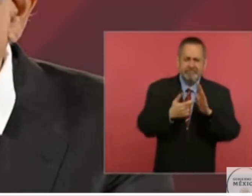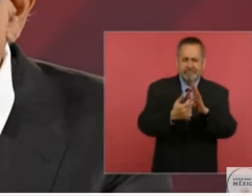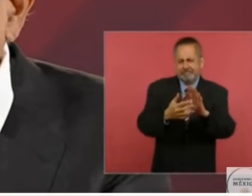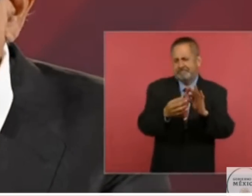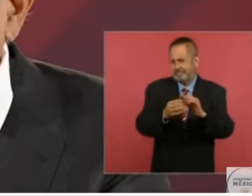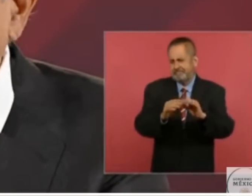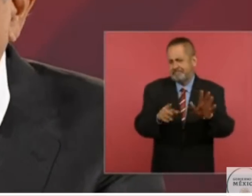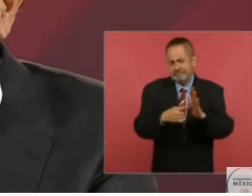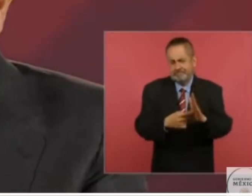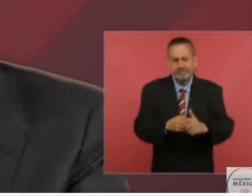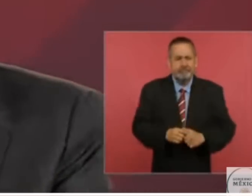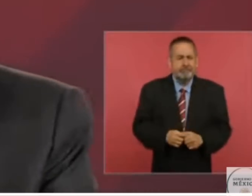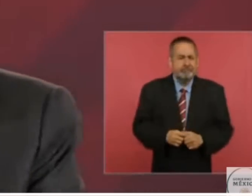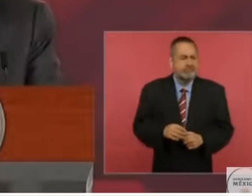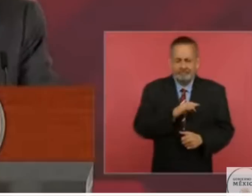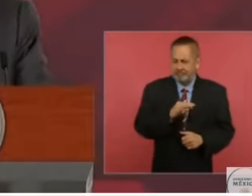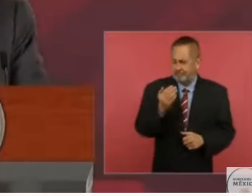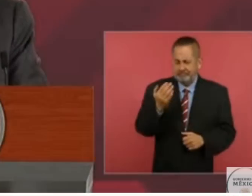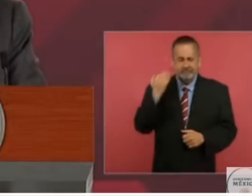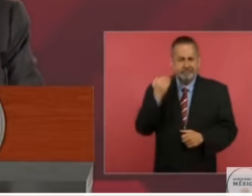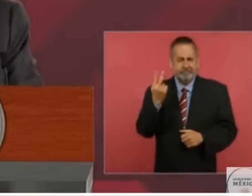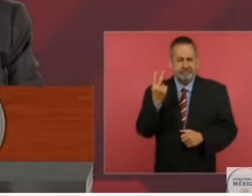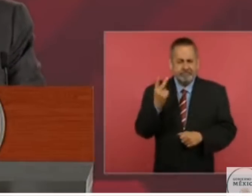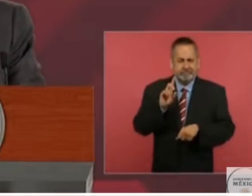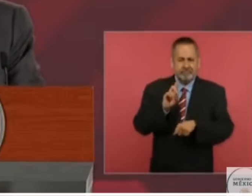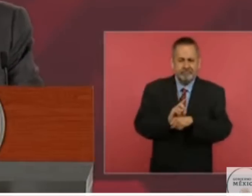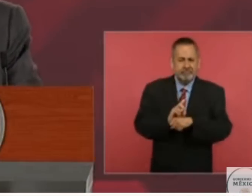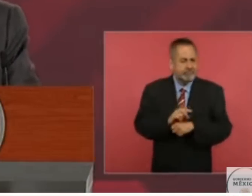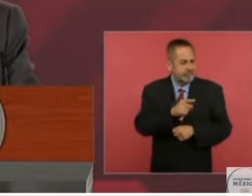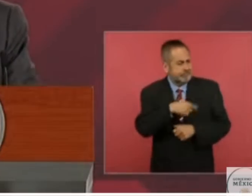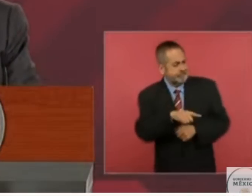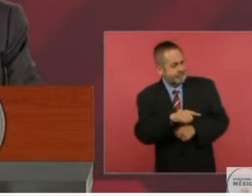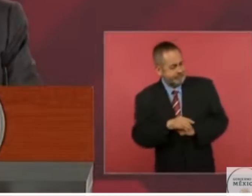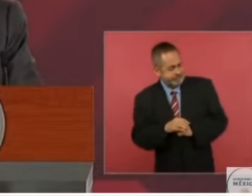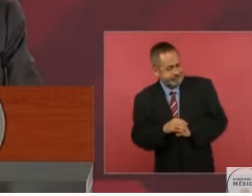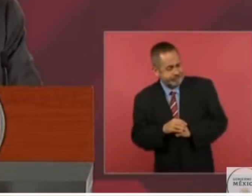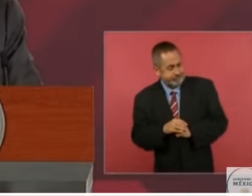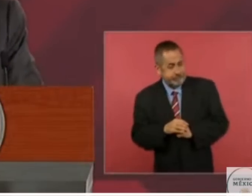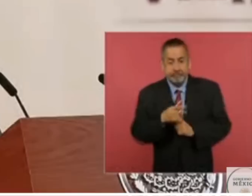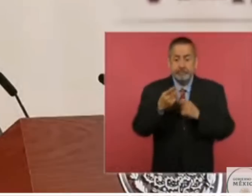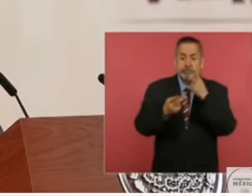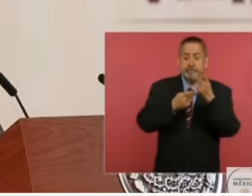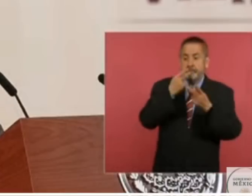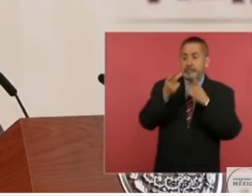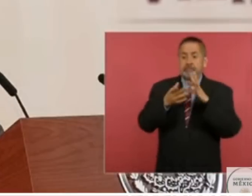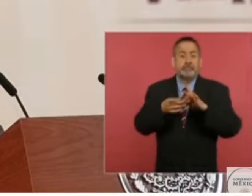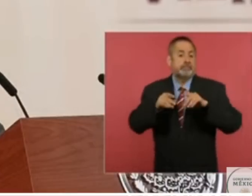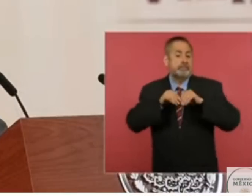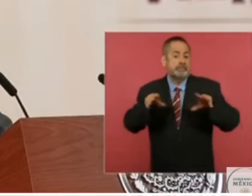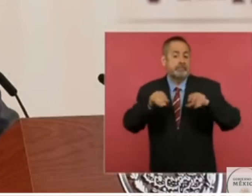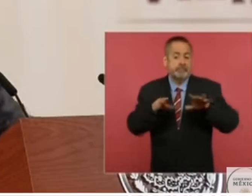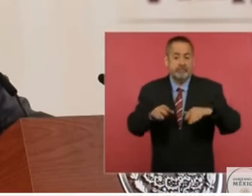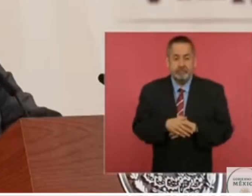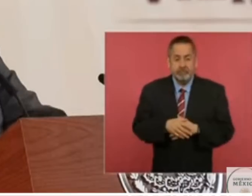que hace como dos días empezaron a difundir de que habían más de